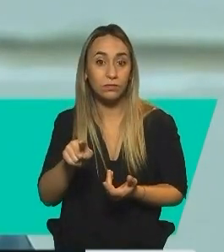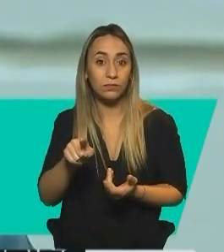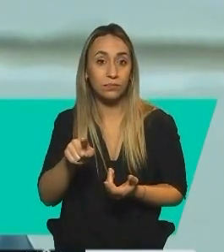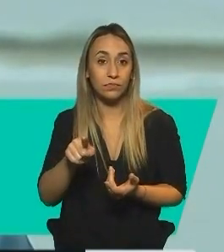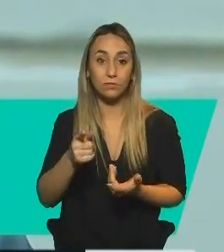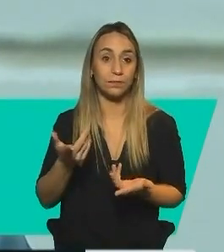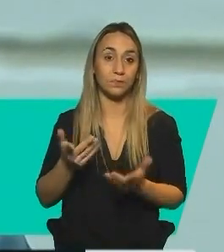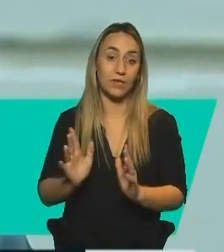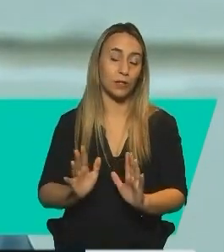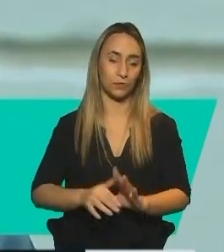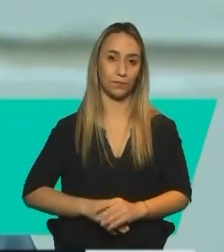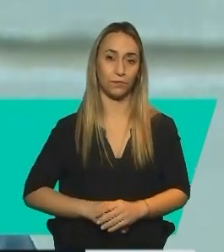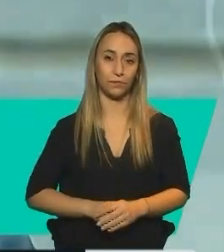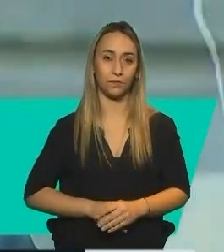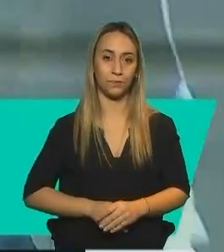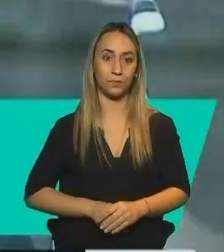Nada de eso.